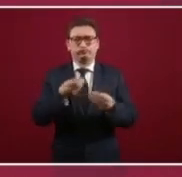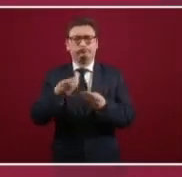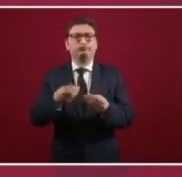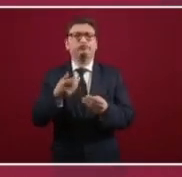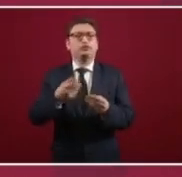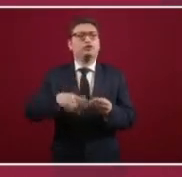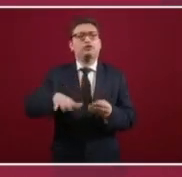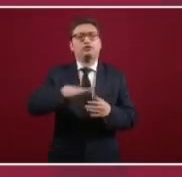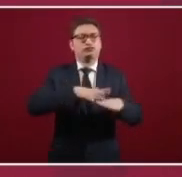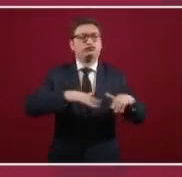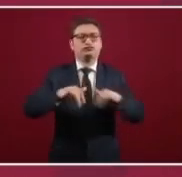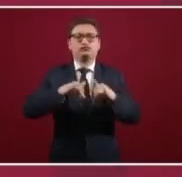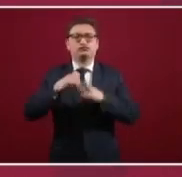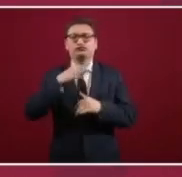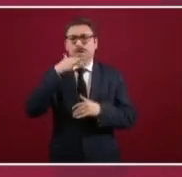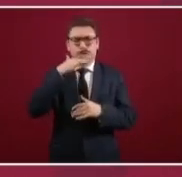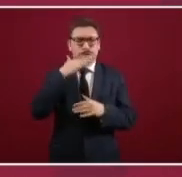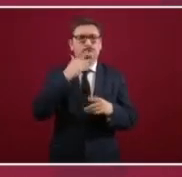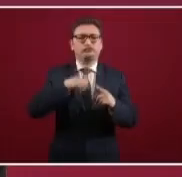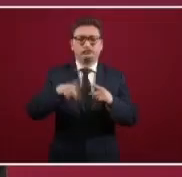aunque contaminen